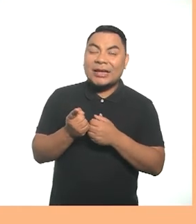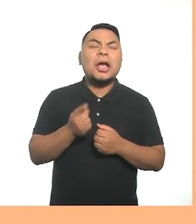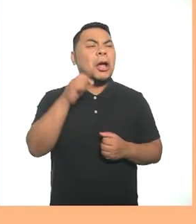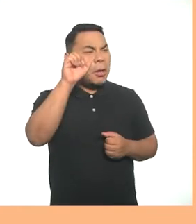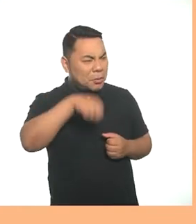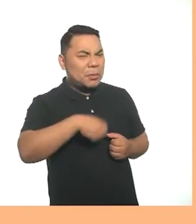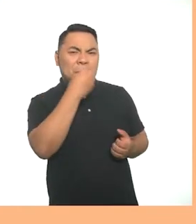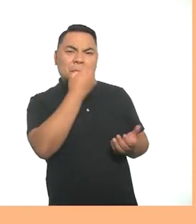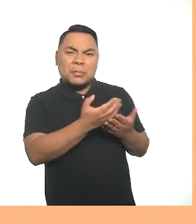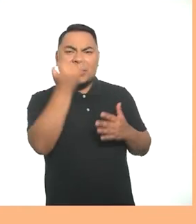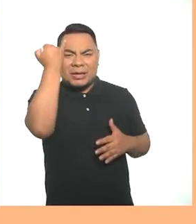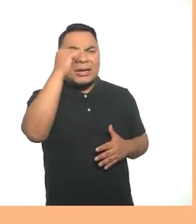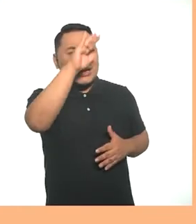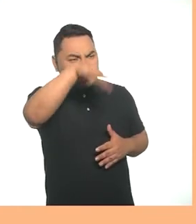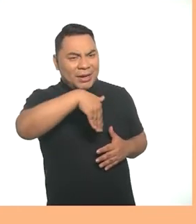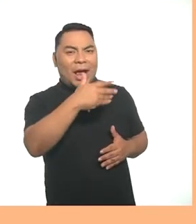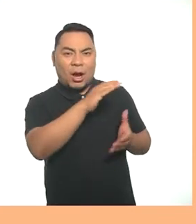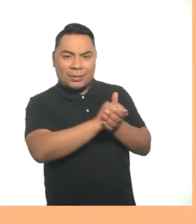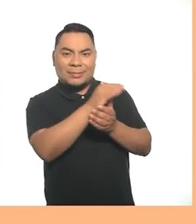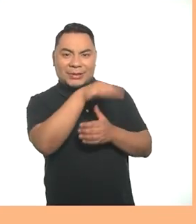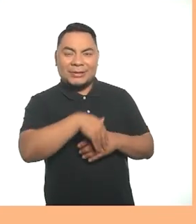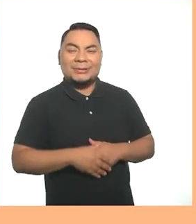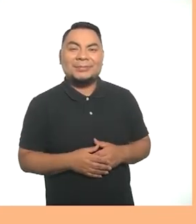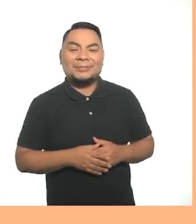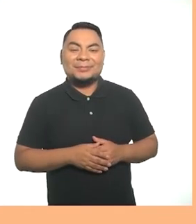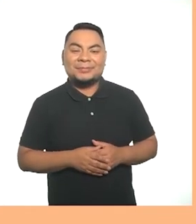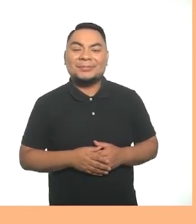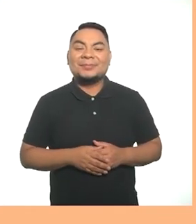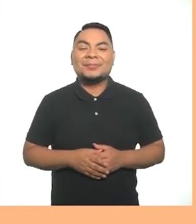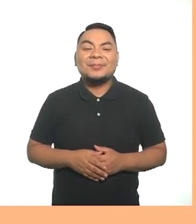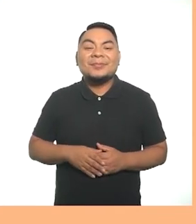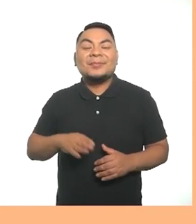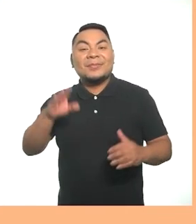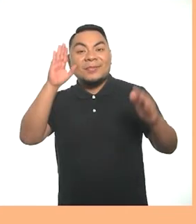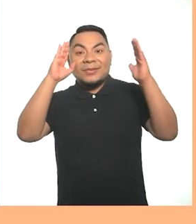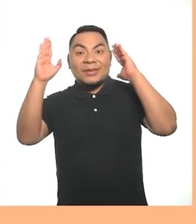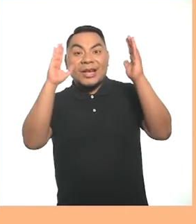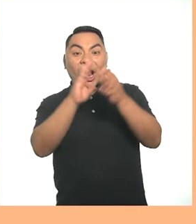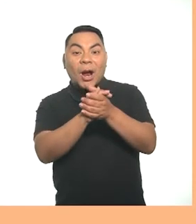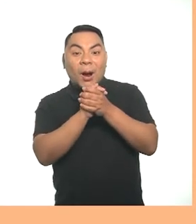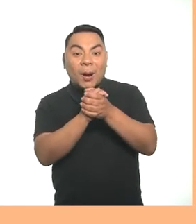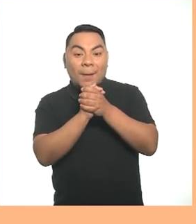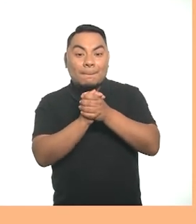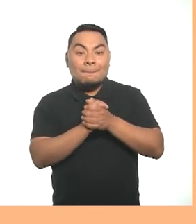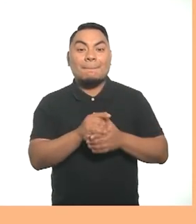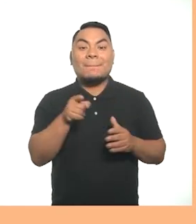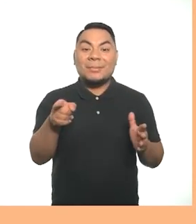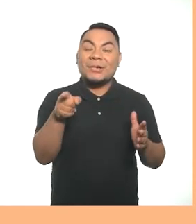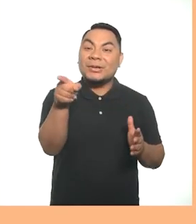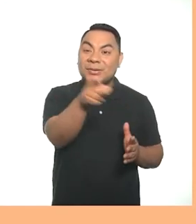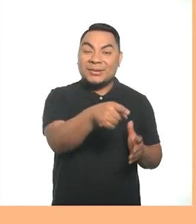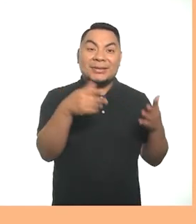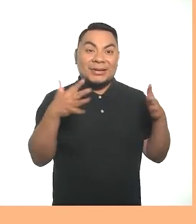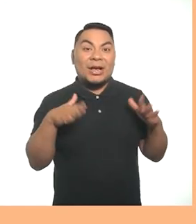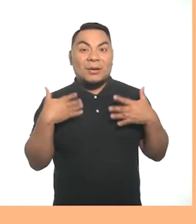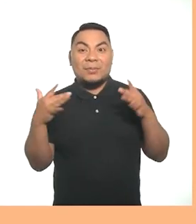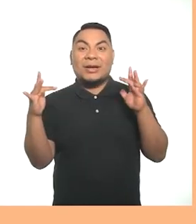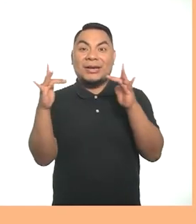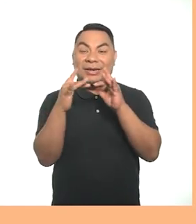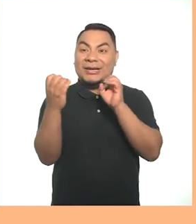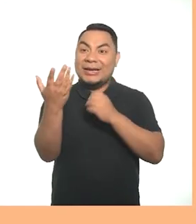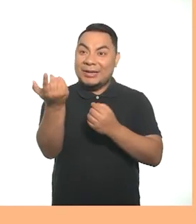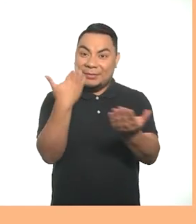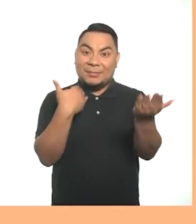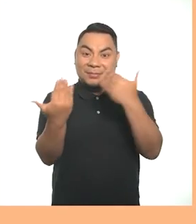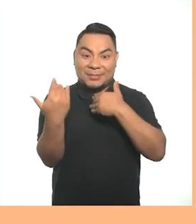buena idea! ¡Pásales la voz! ¡Hola, amigos! ¡Qué bueno que algunos hayan